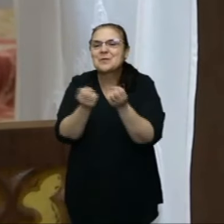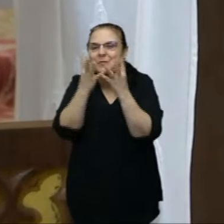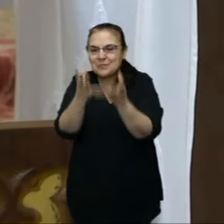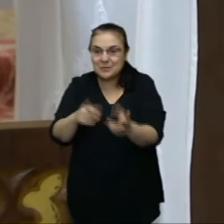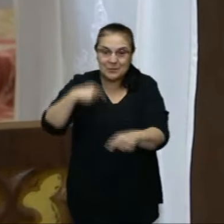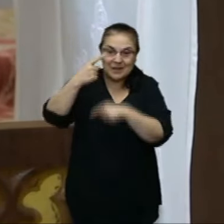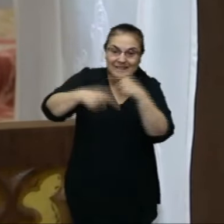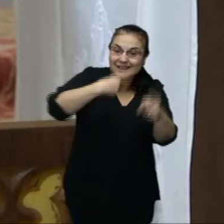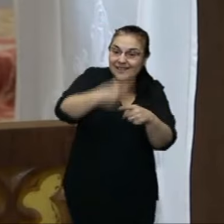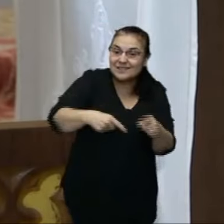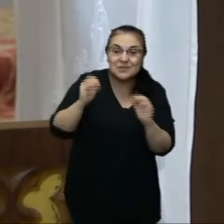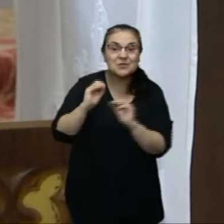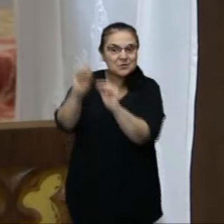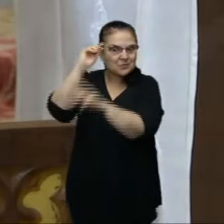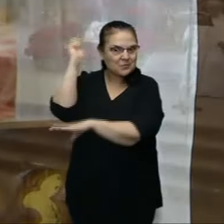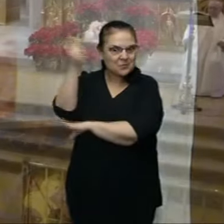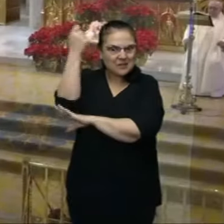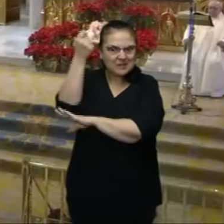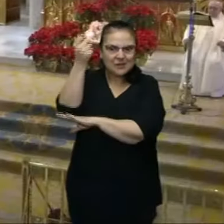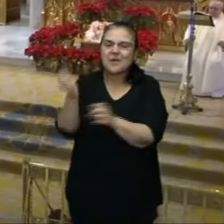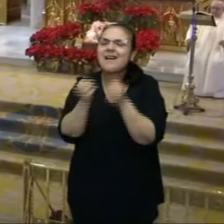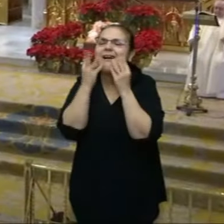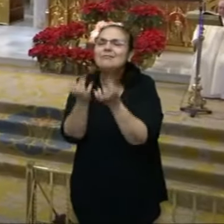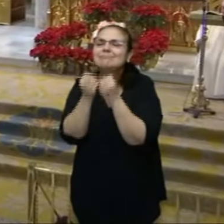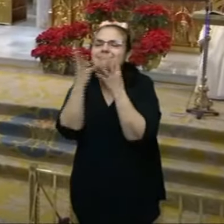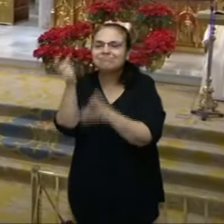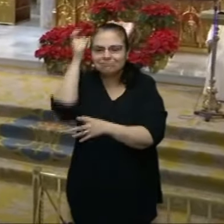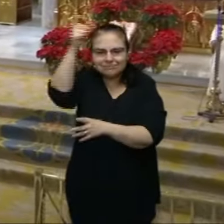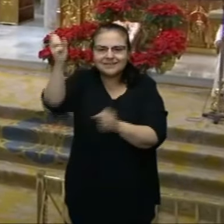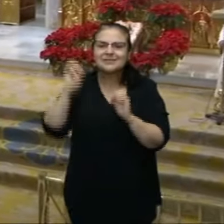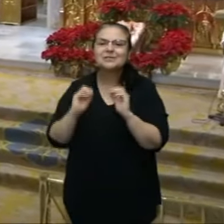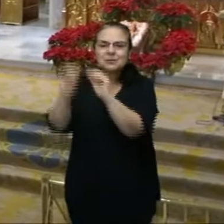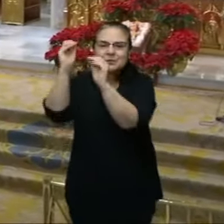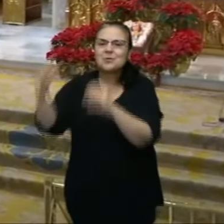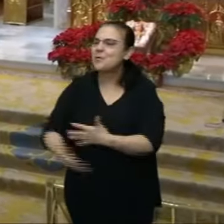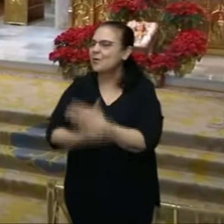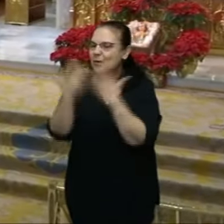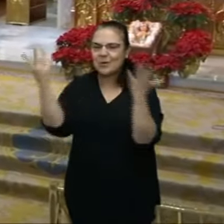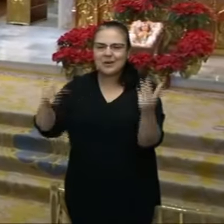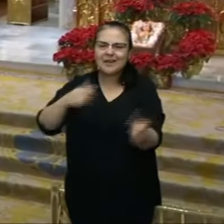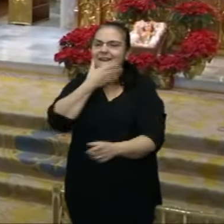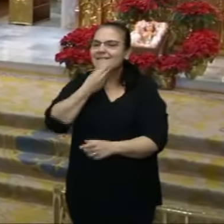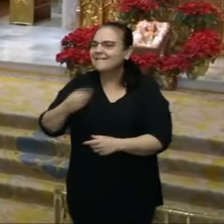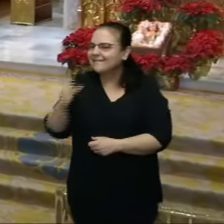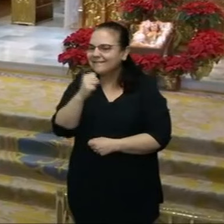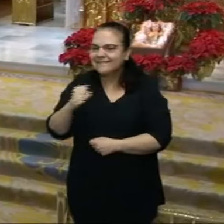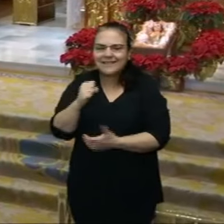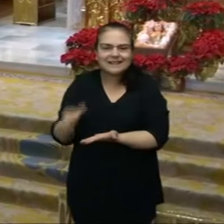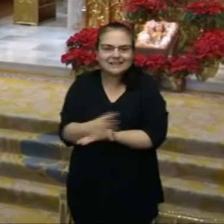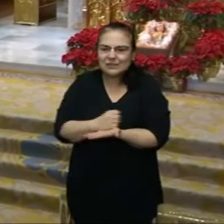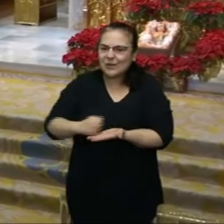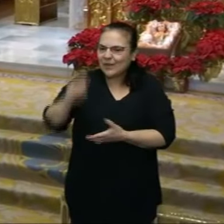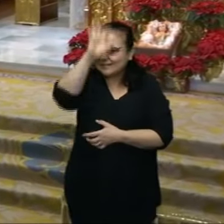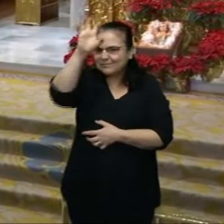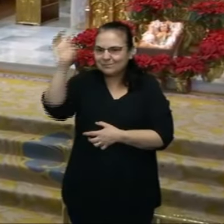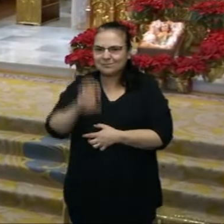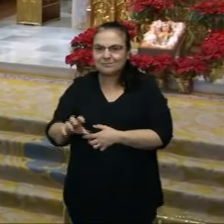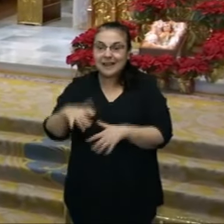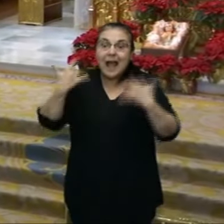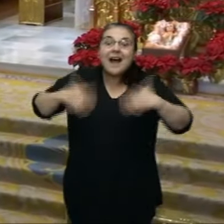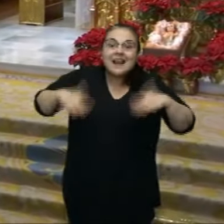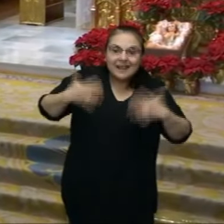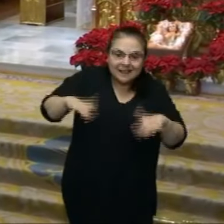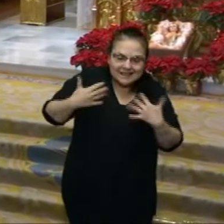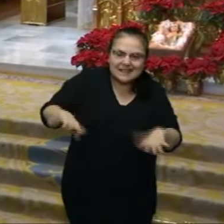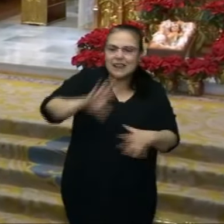tras día su victoria. Contad a los pueblos su gloria, sus maravillas a todas las naciones.